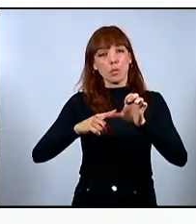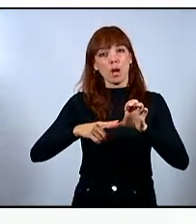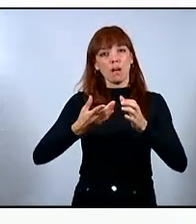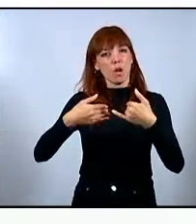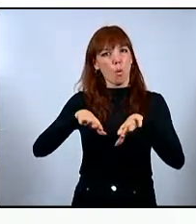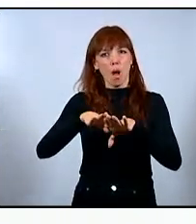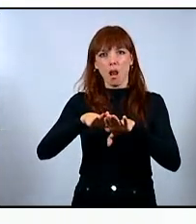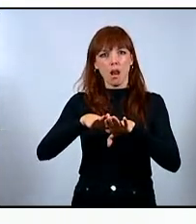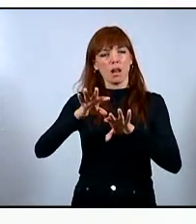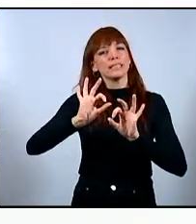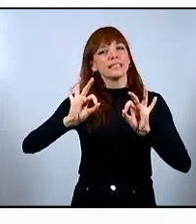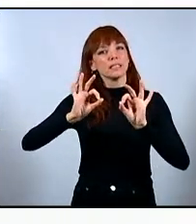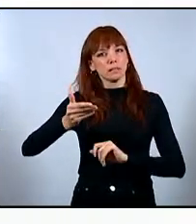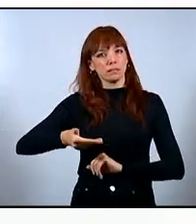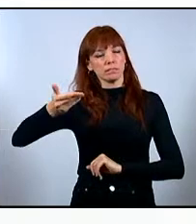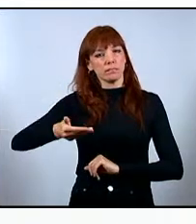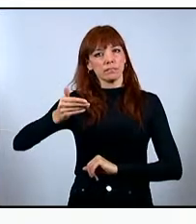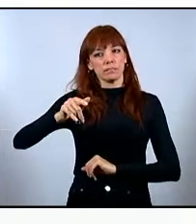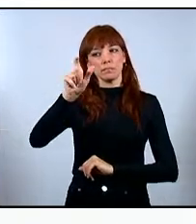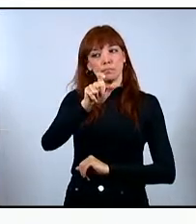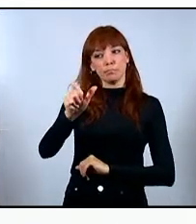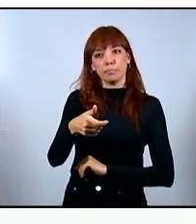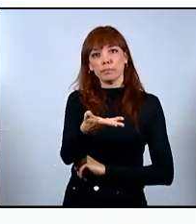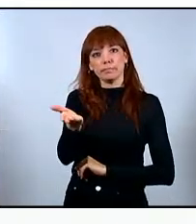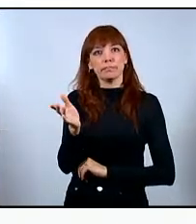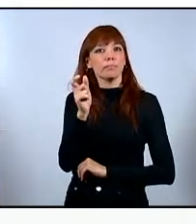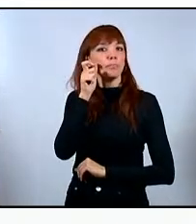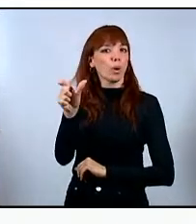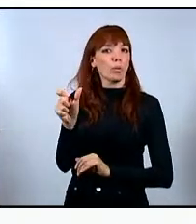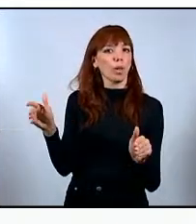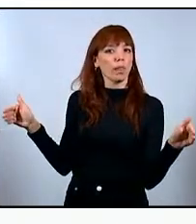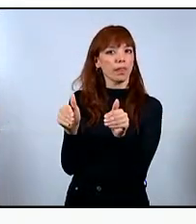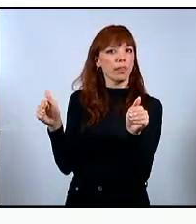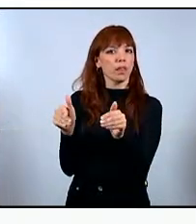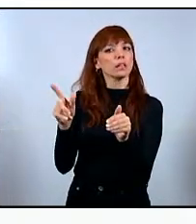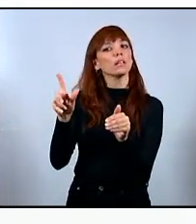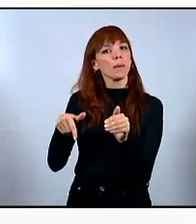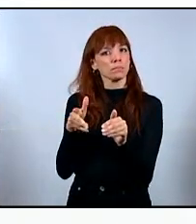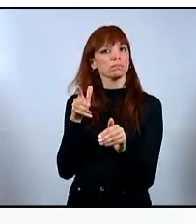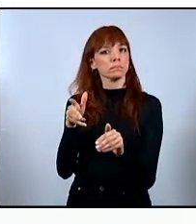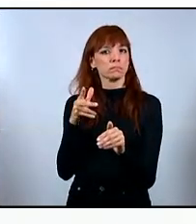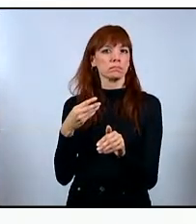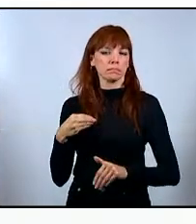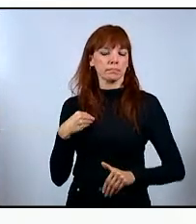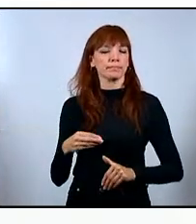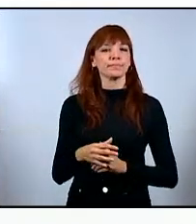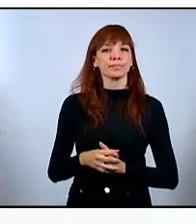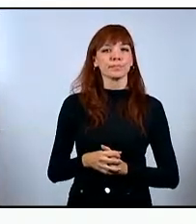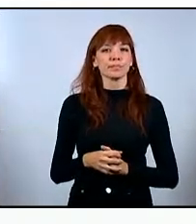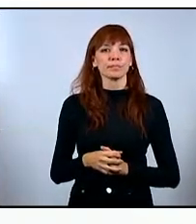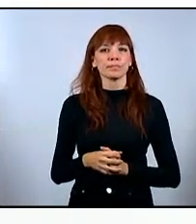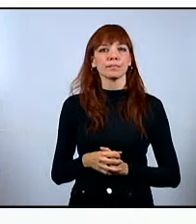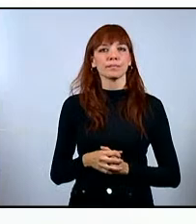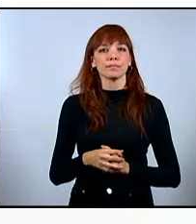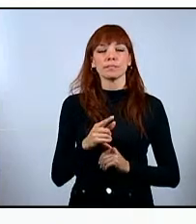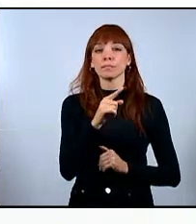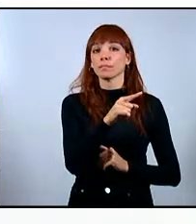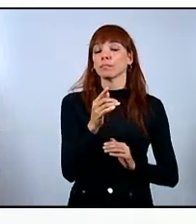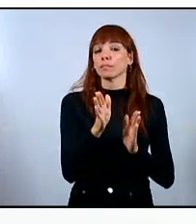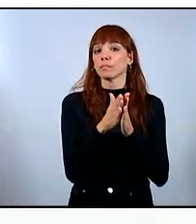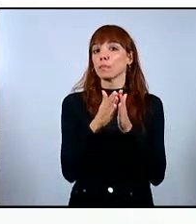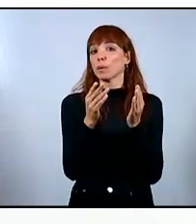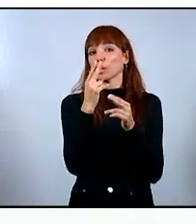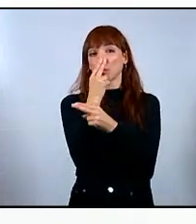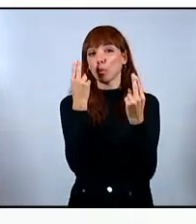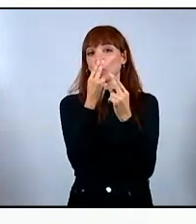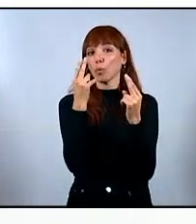especialmente importantes en las personas que viven en poblaciones más pequeñas. La adecuación y la calidad de las bibliotecas públicas para